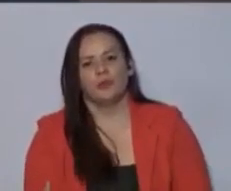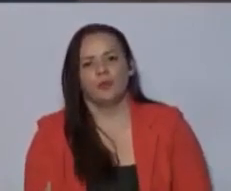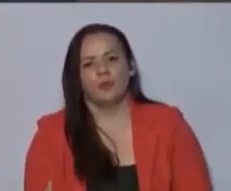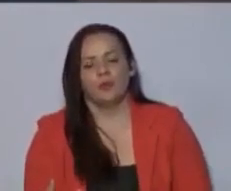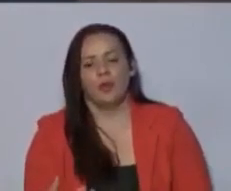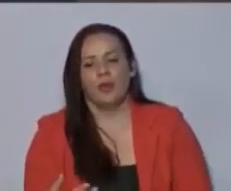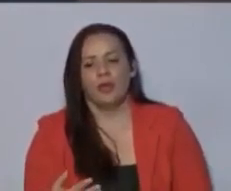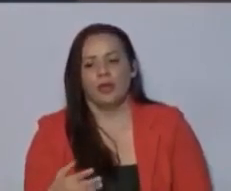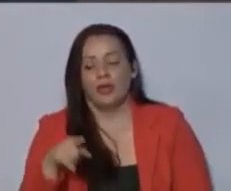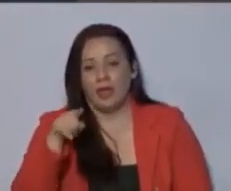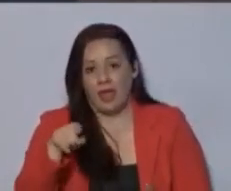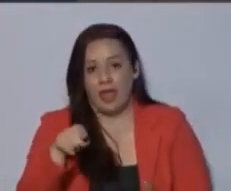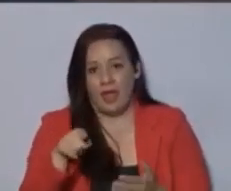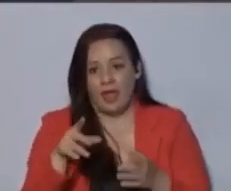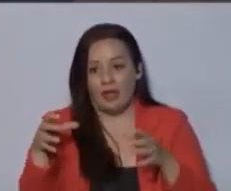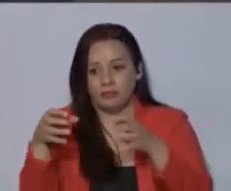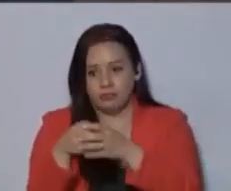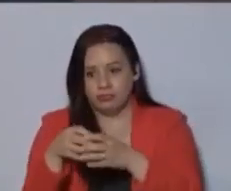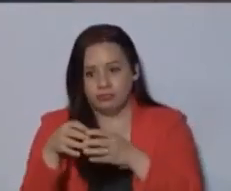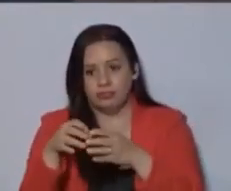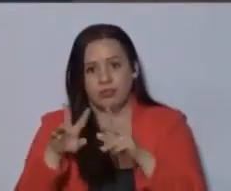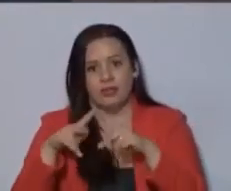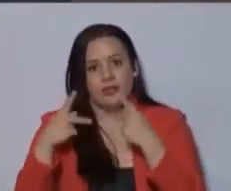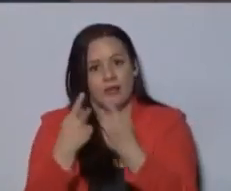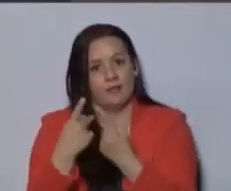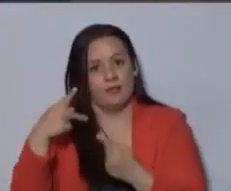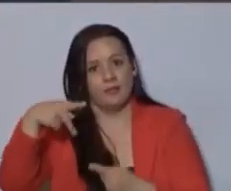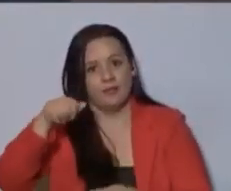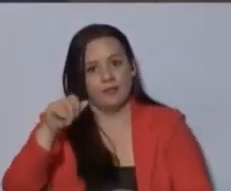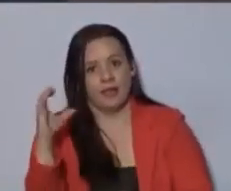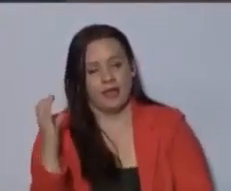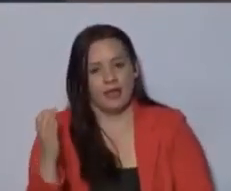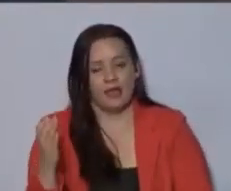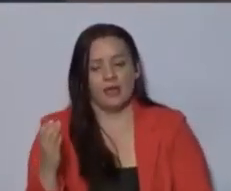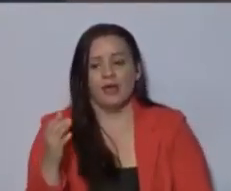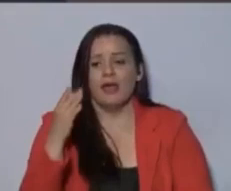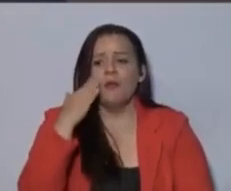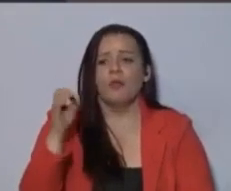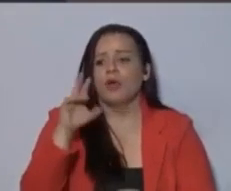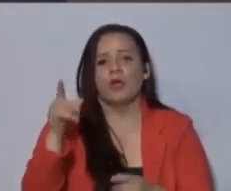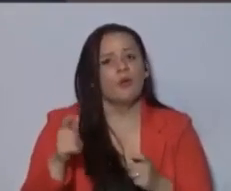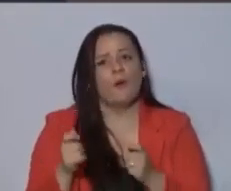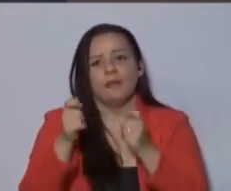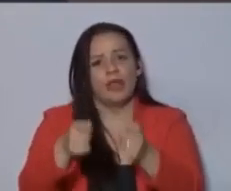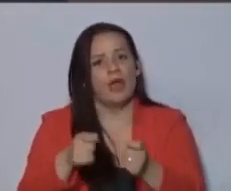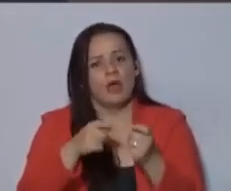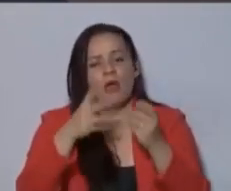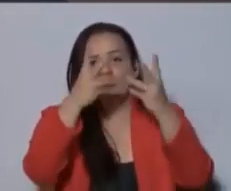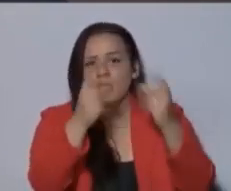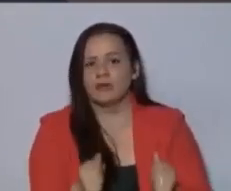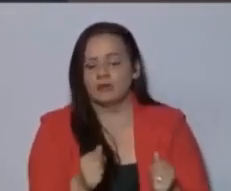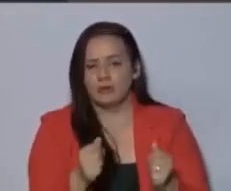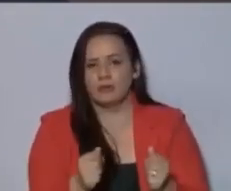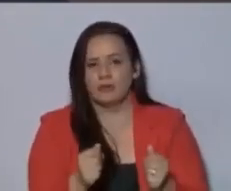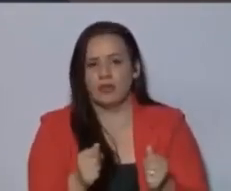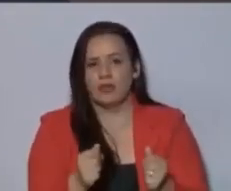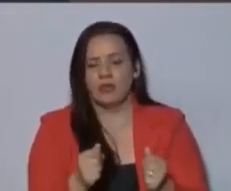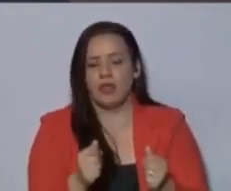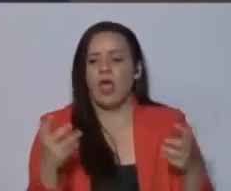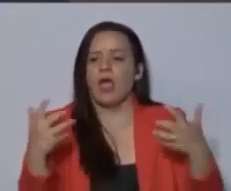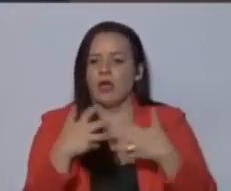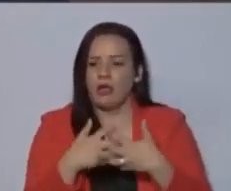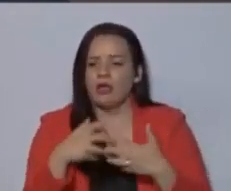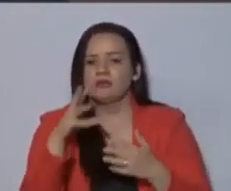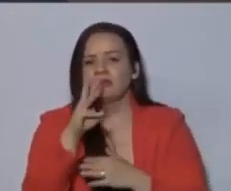bancada oficialista, señores del Partido de Acción Ciudadana, ¿por qué no presentaron un presupuesto extraordinario acotado a